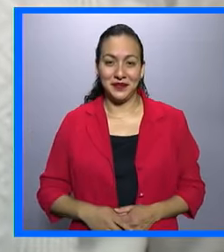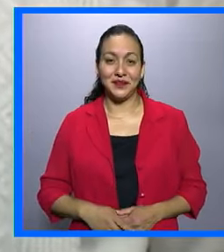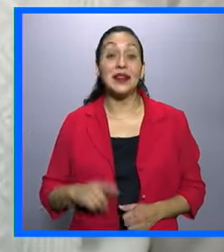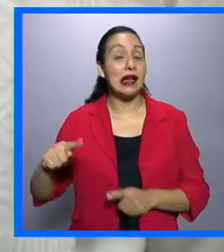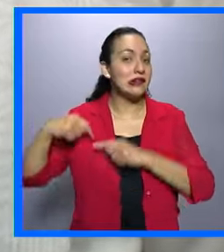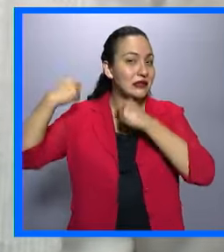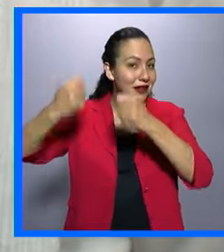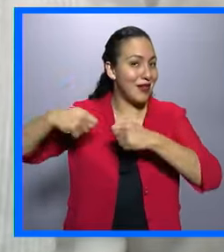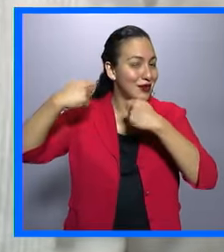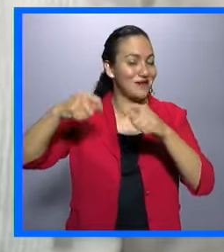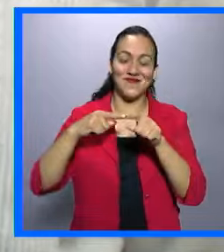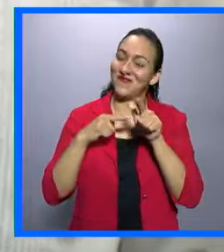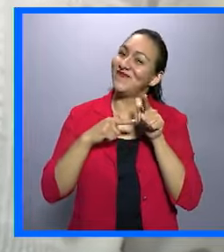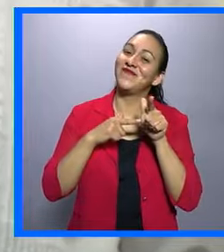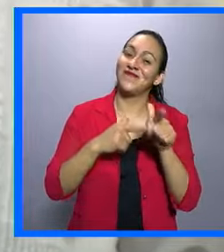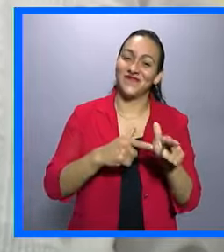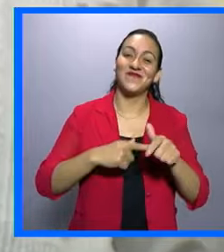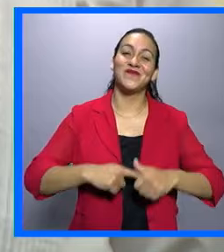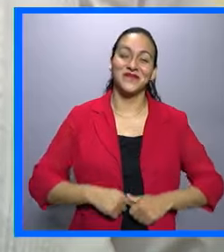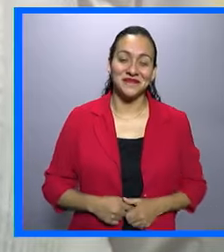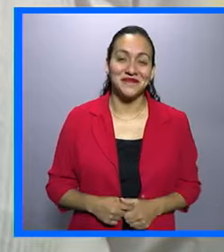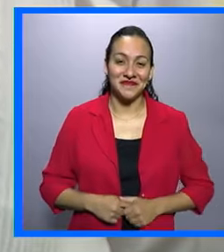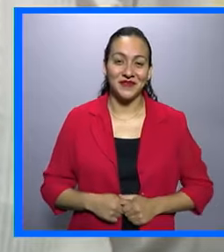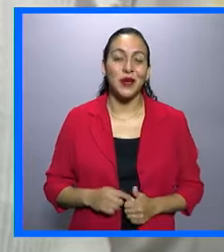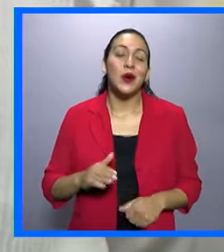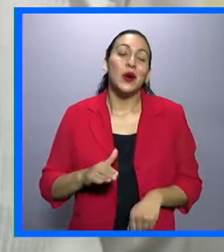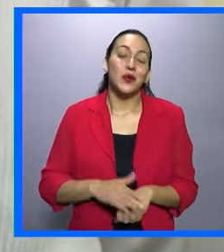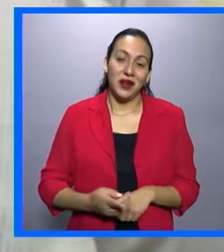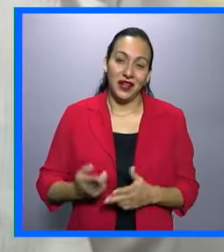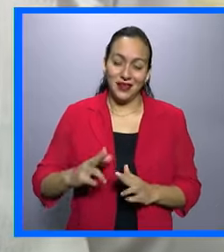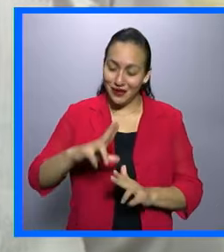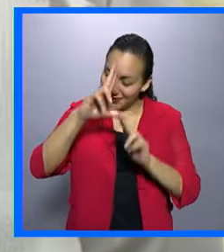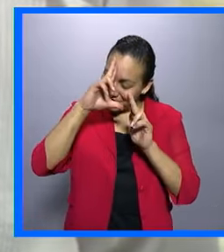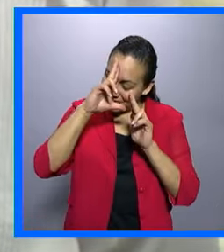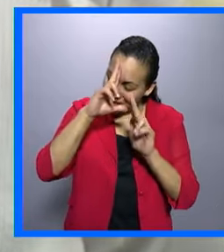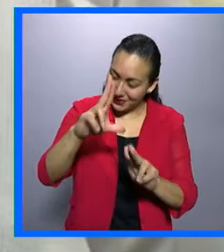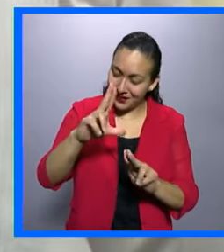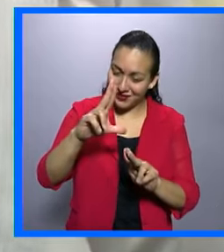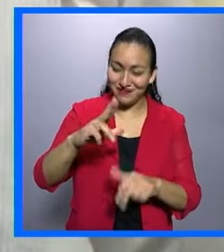tradición permanezca, porque honrar a nuestros ancestros y